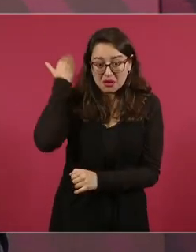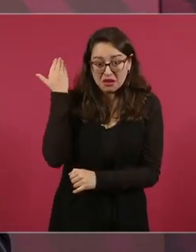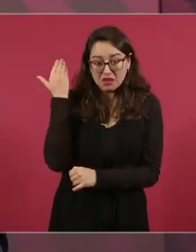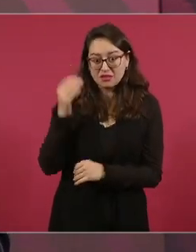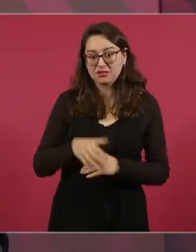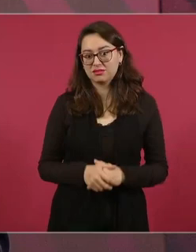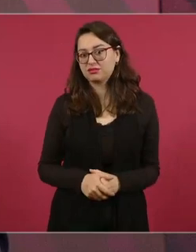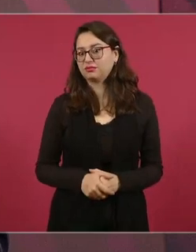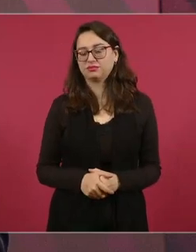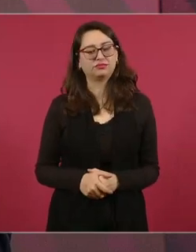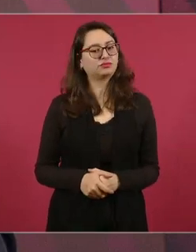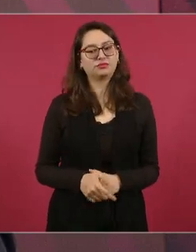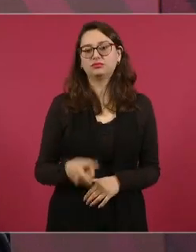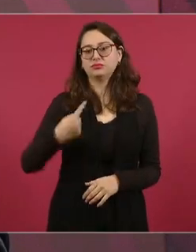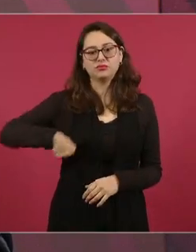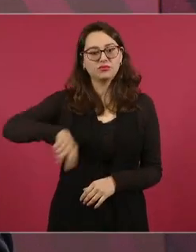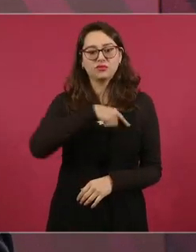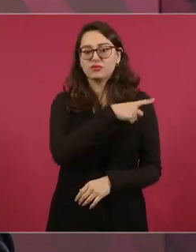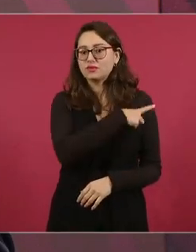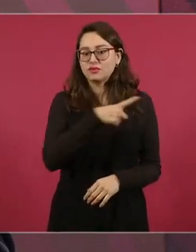nos debe de proteger?